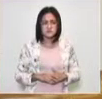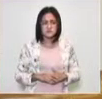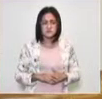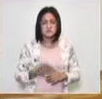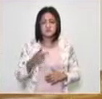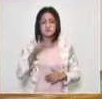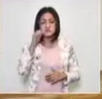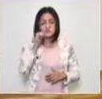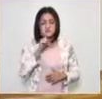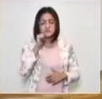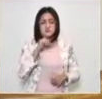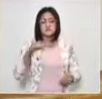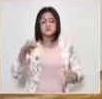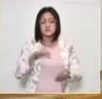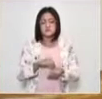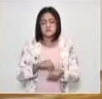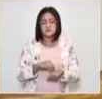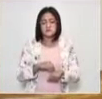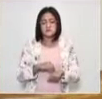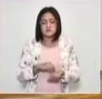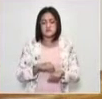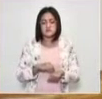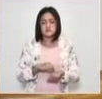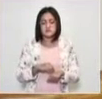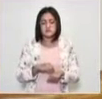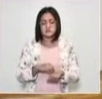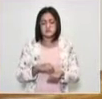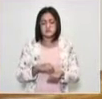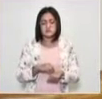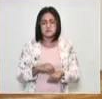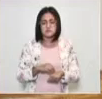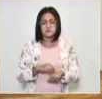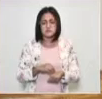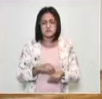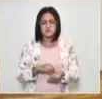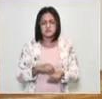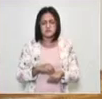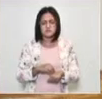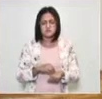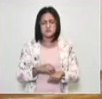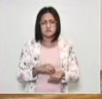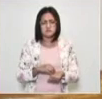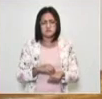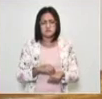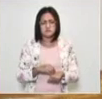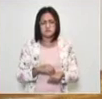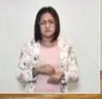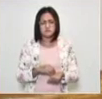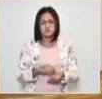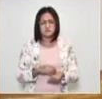pero siempre enmarcada esa reflexión en la ley.